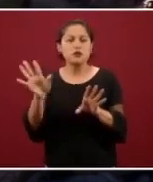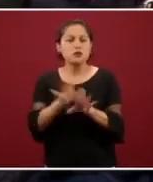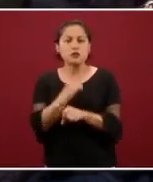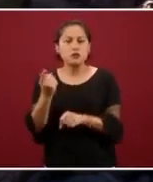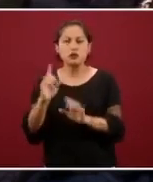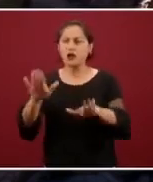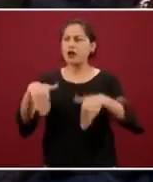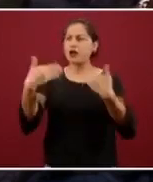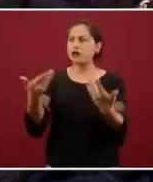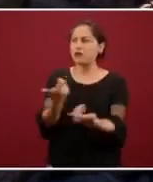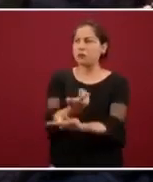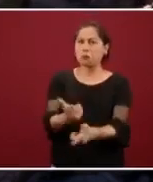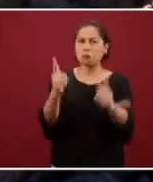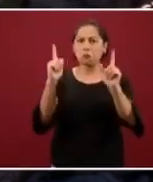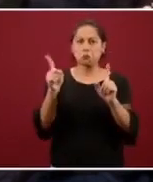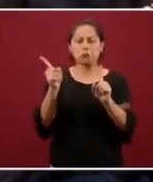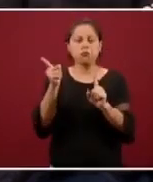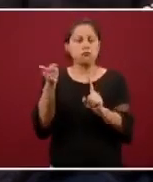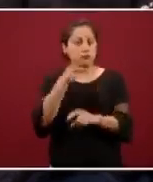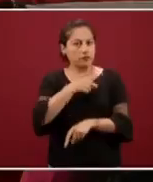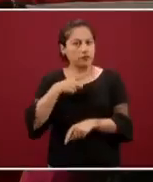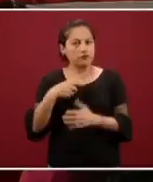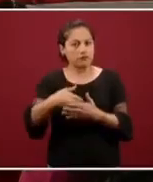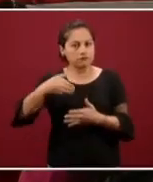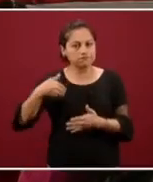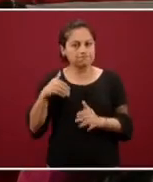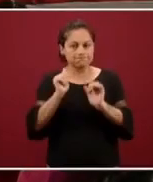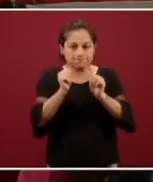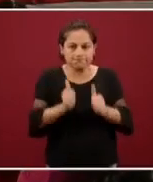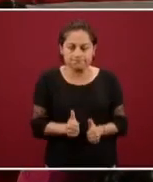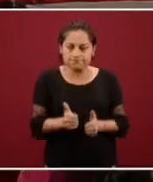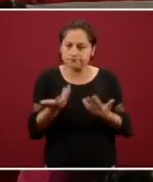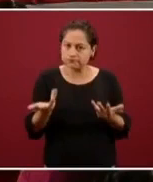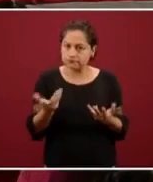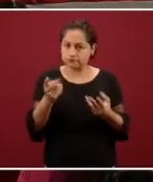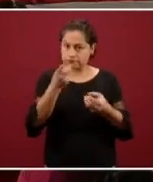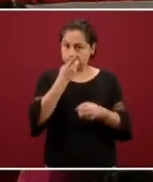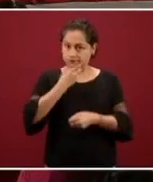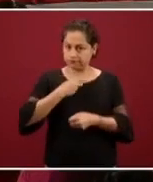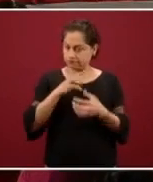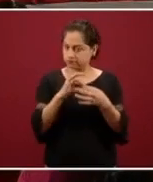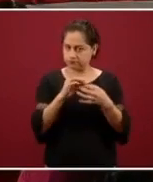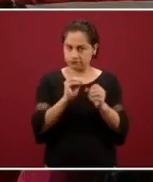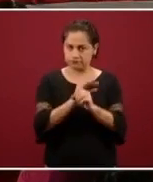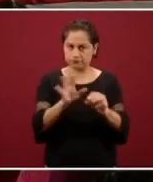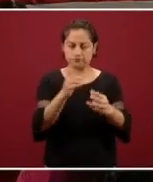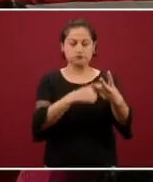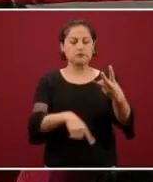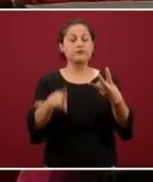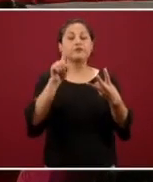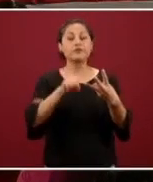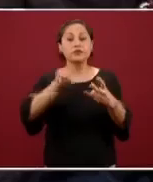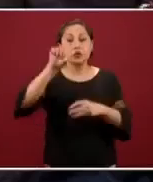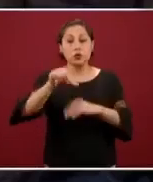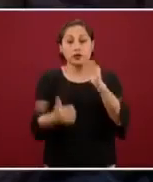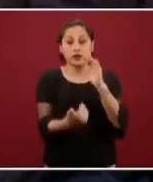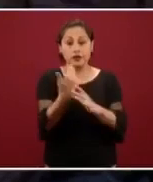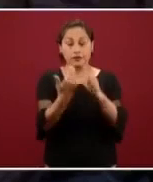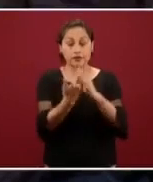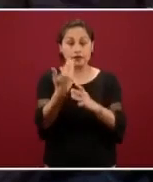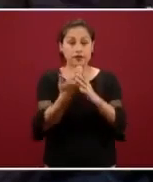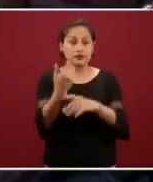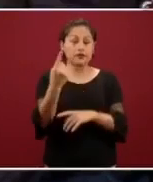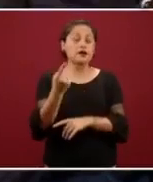está pasando en ese caso en específico. Y segundo, en la mañana el presidente Andrés Manuel hablaba de que habrá